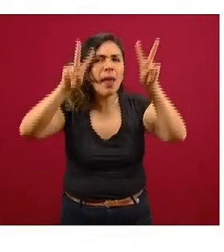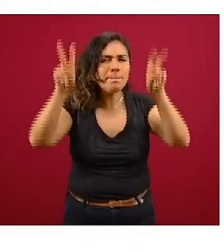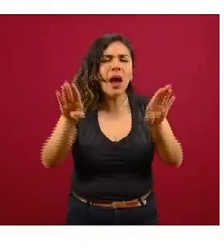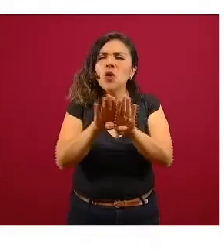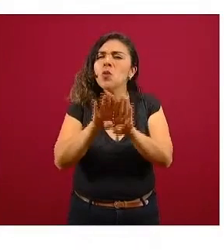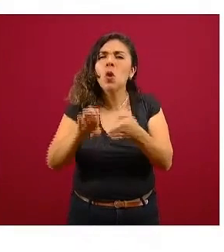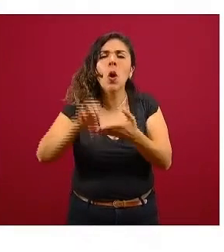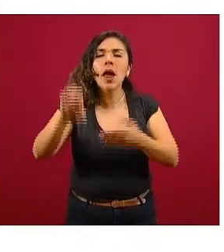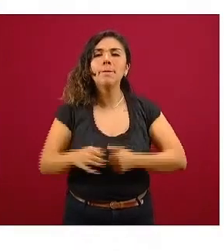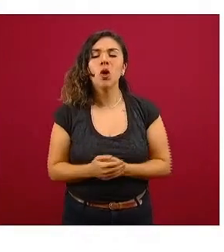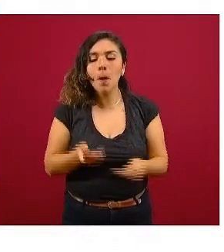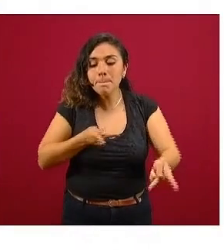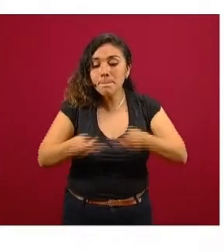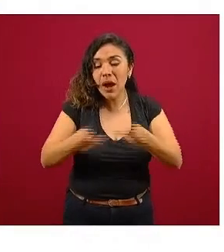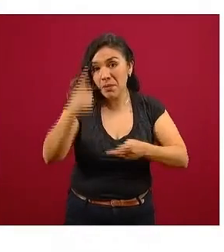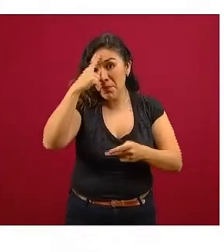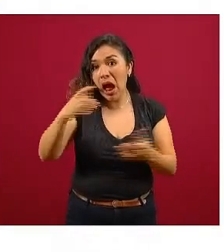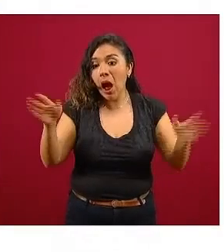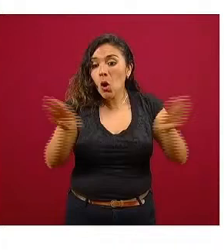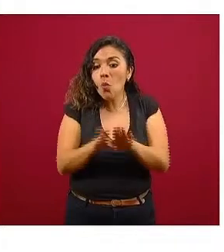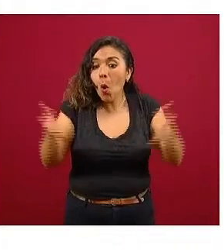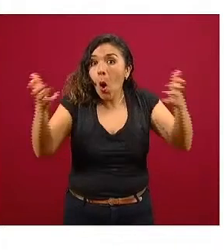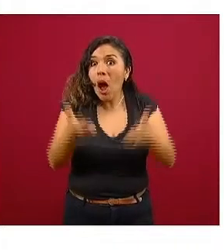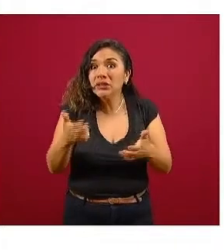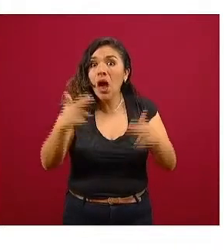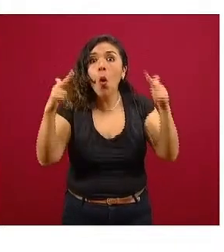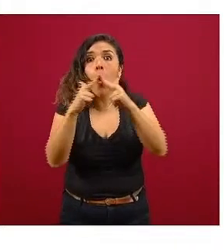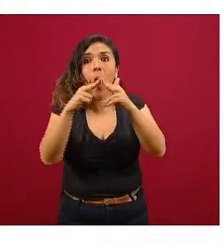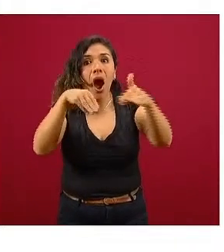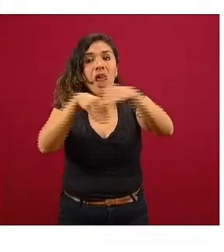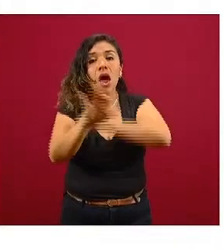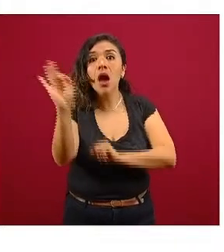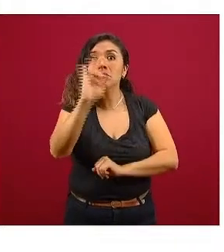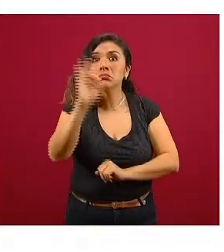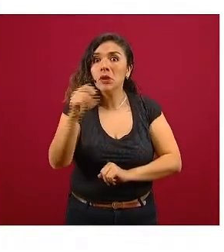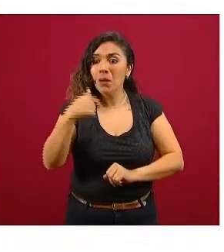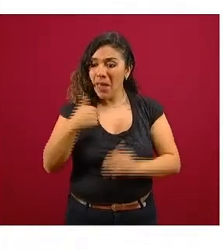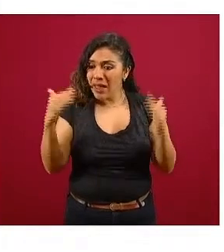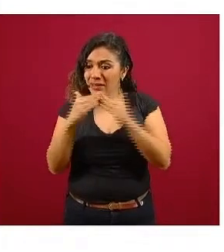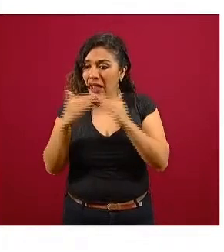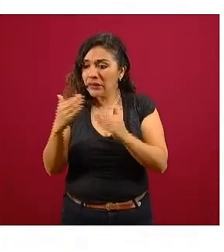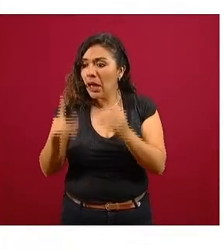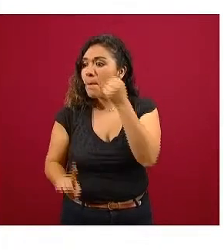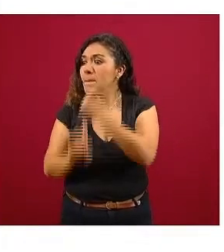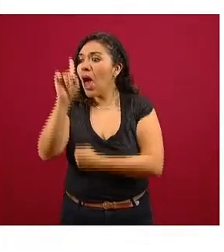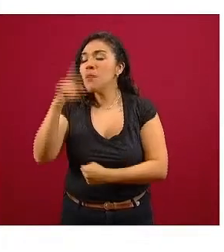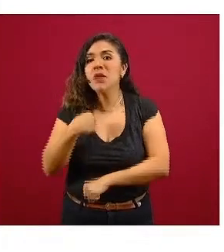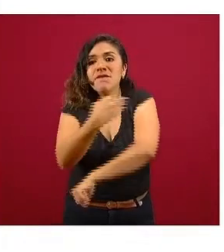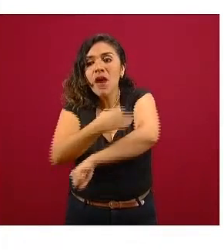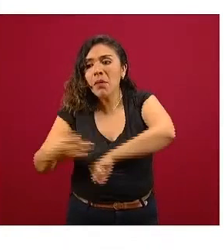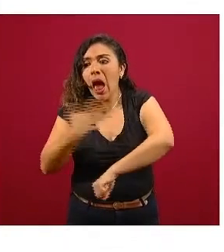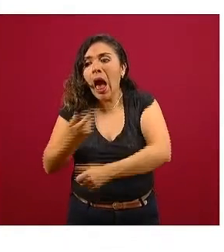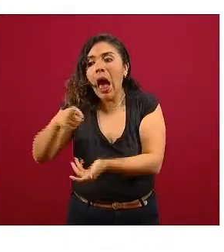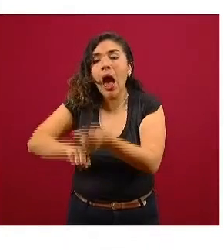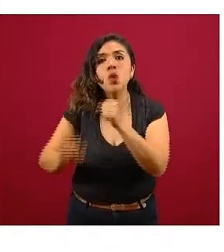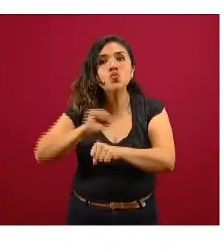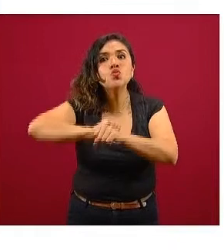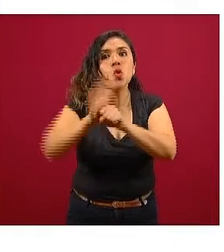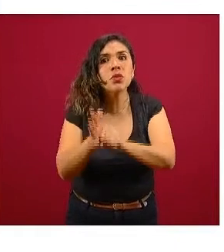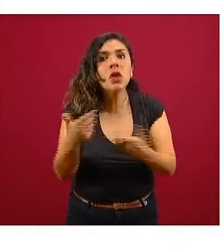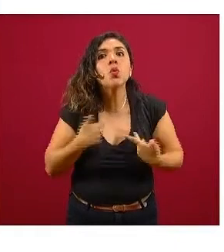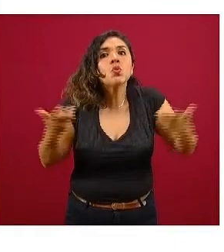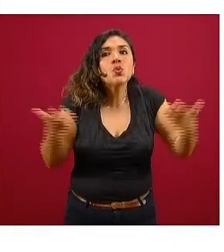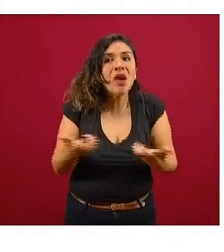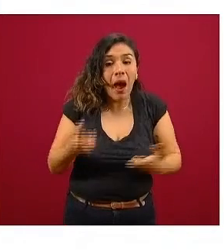Por ejemplo, el plan de acción para el hogar es qué hacer cuando uno tiene algún familiar en casa por